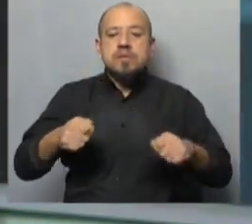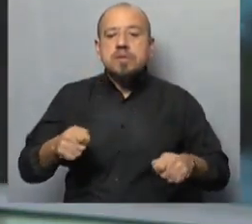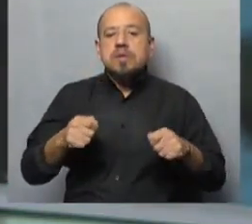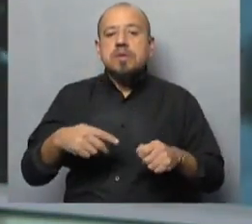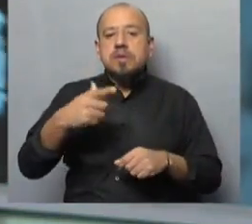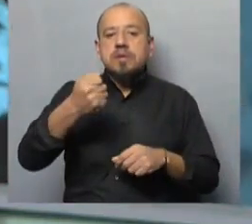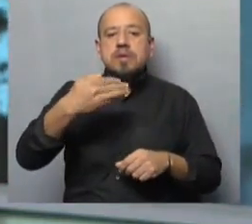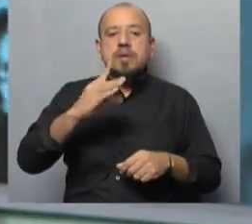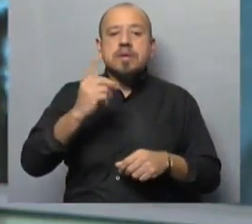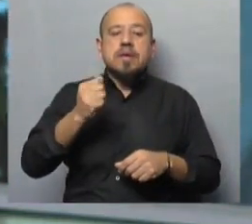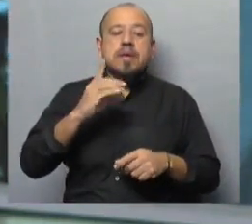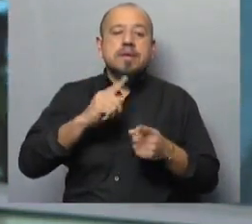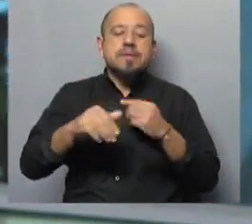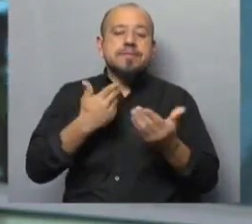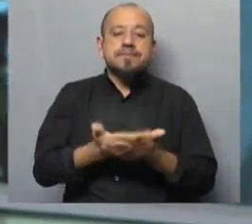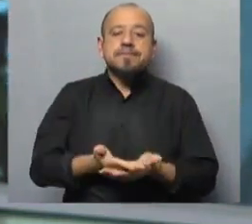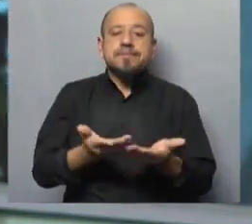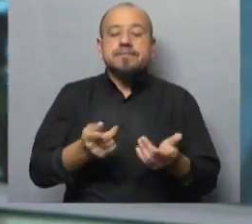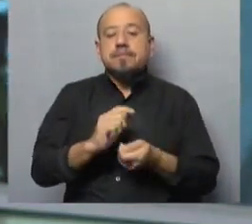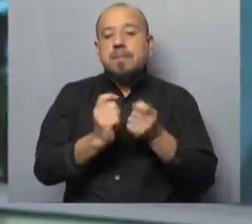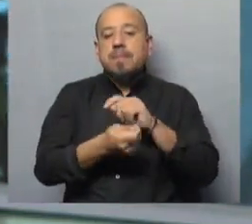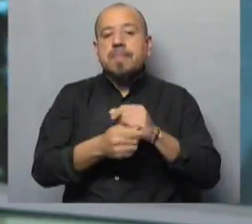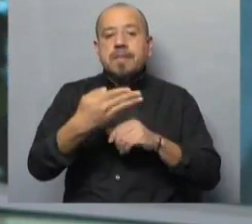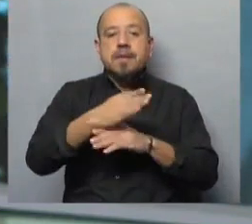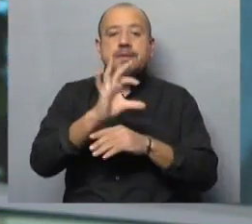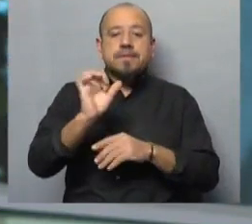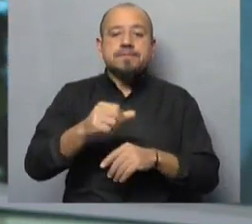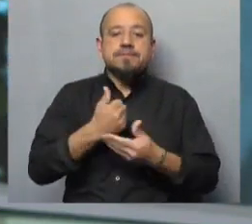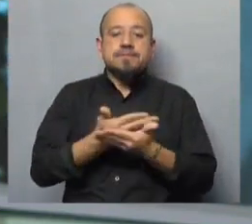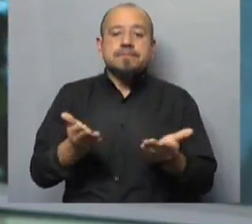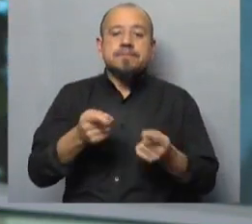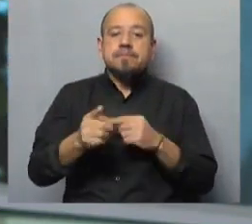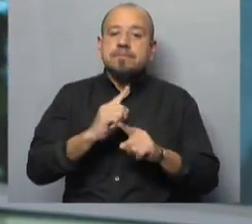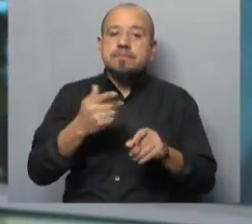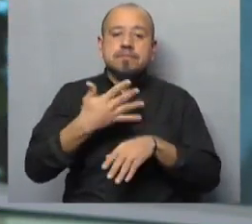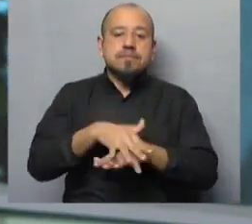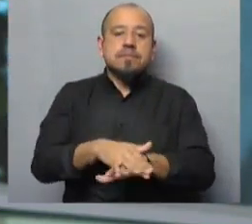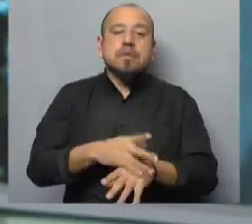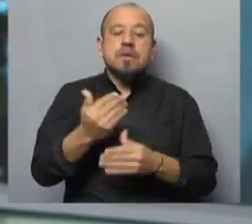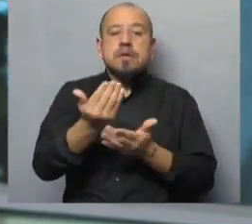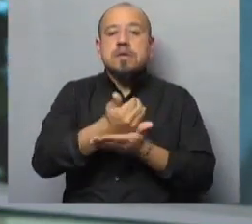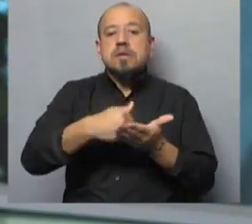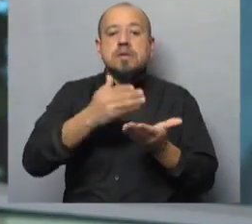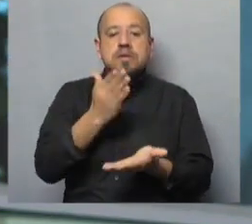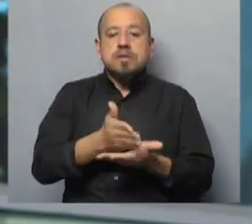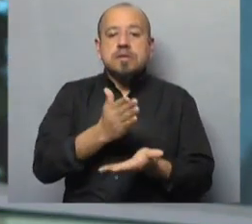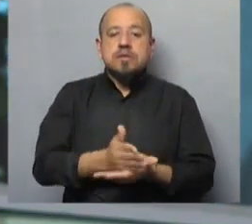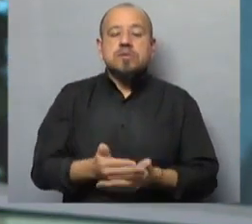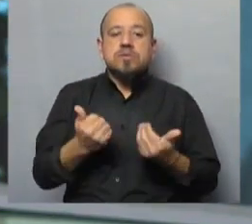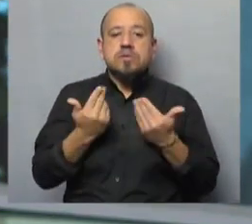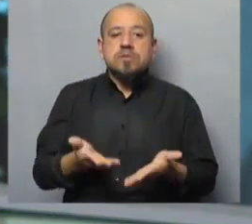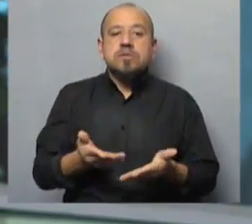dijo que la propuesta de reforma previsional del poder ejecutivo muestra que no es integral y que recorta derechos beneficios y prestaciones